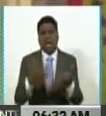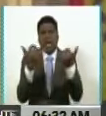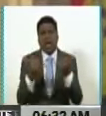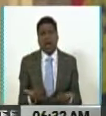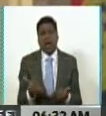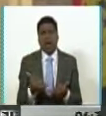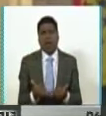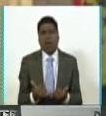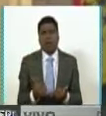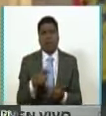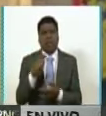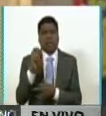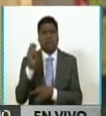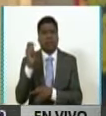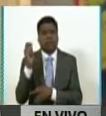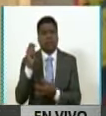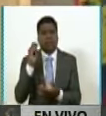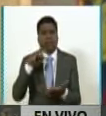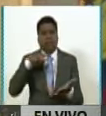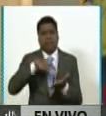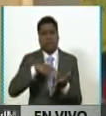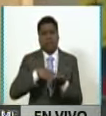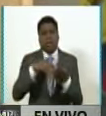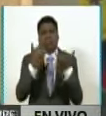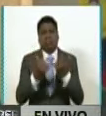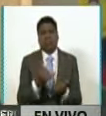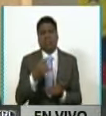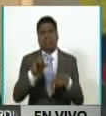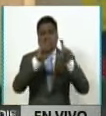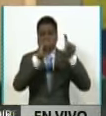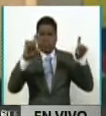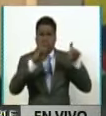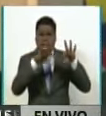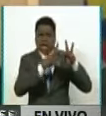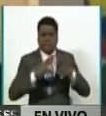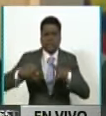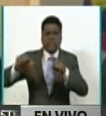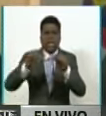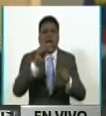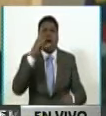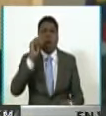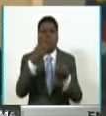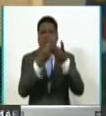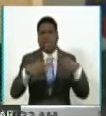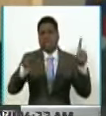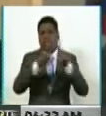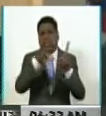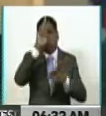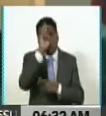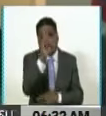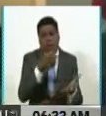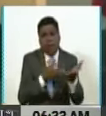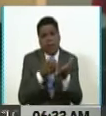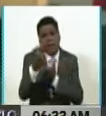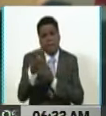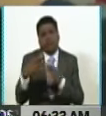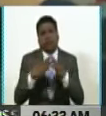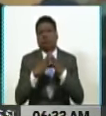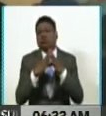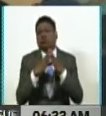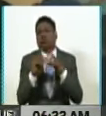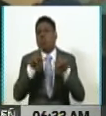Aragua, se levanta en armas bajo la consigna Tierra y Hombres Libres. Respeto al campesino en desaparición